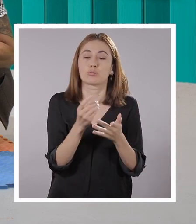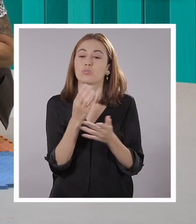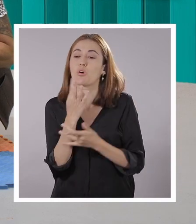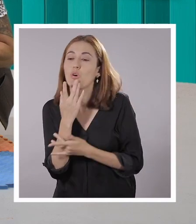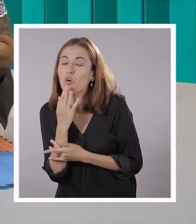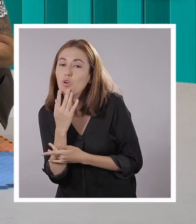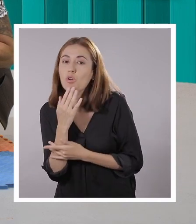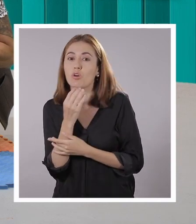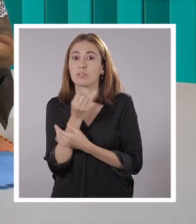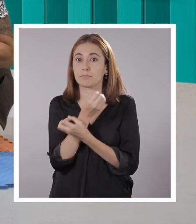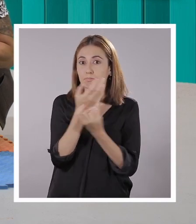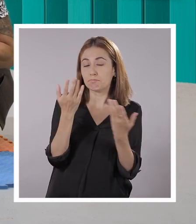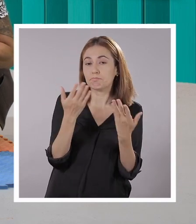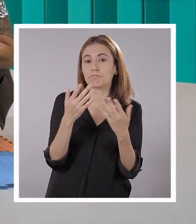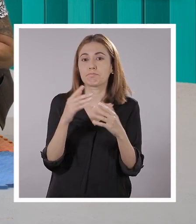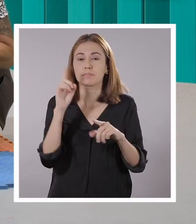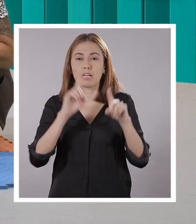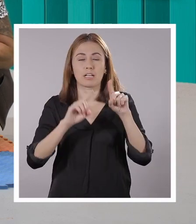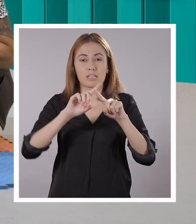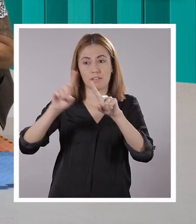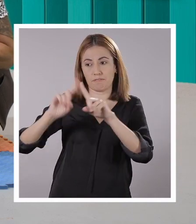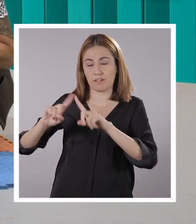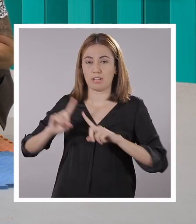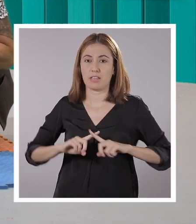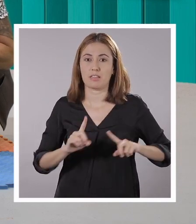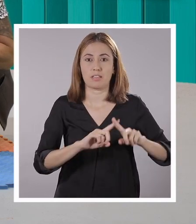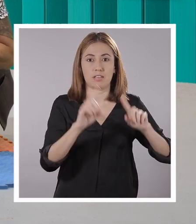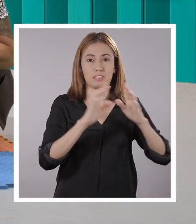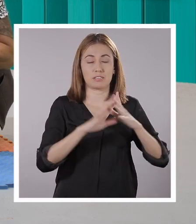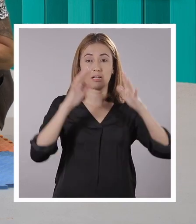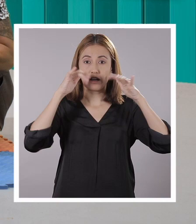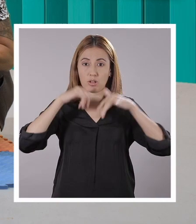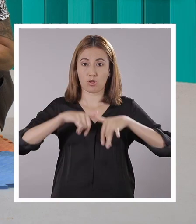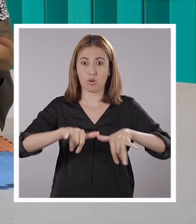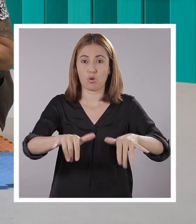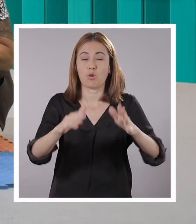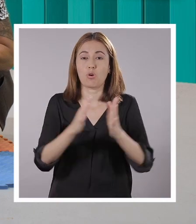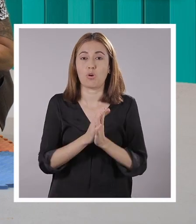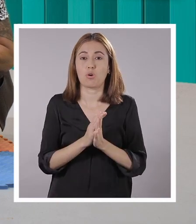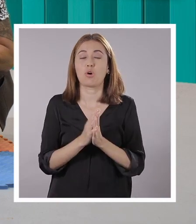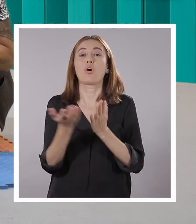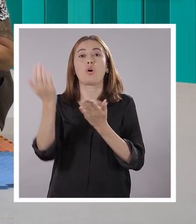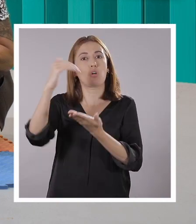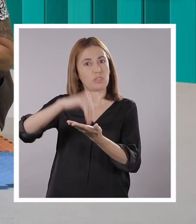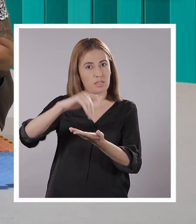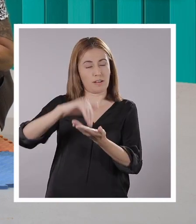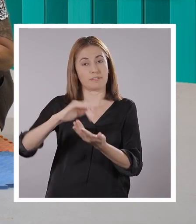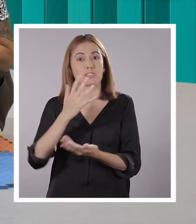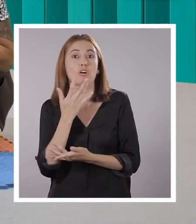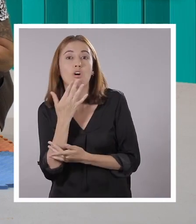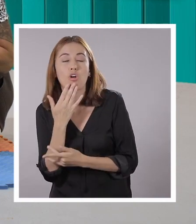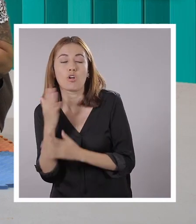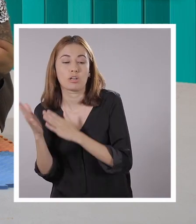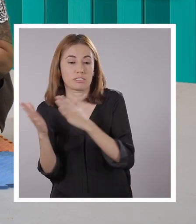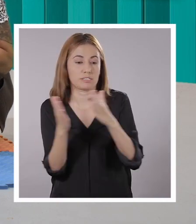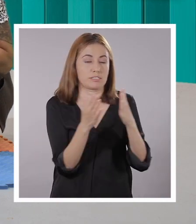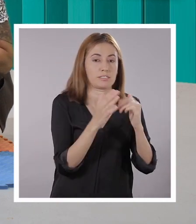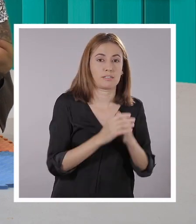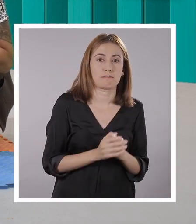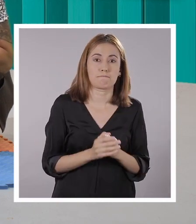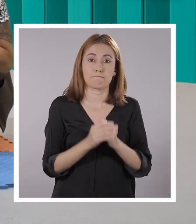colores también. Con colores, exacto. Este es dorado, este es plateado, este es naranja. A continuación tiene que ser dorado, plateado,